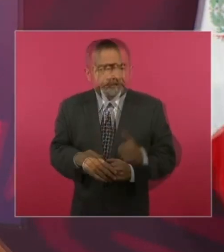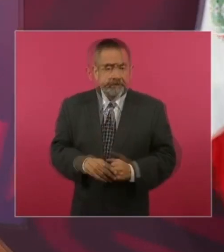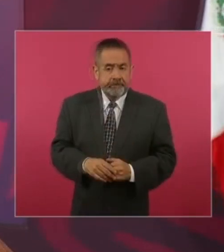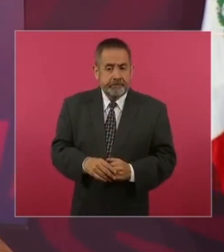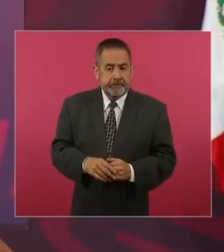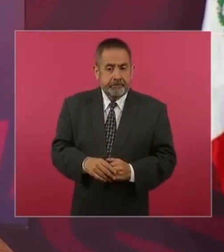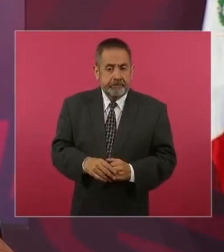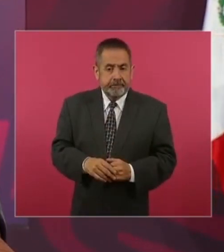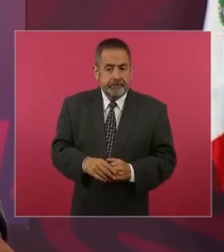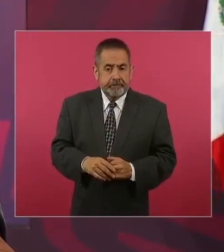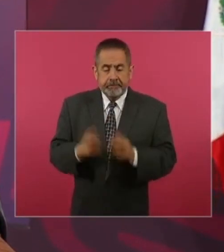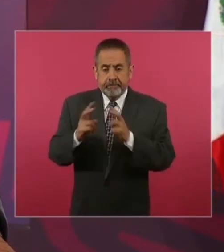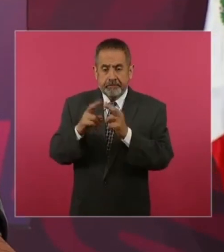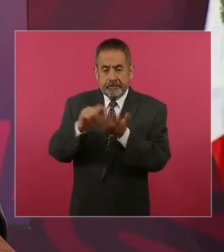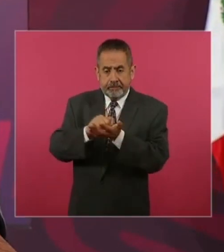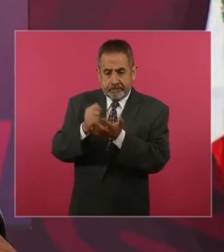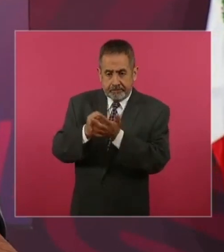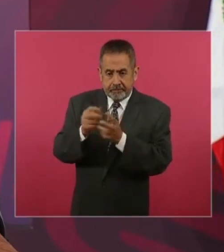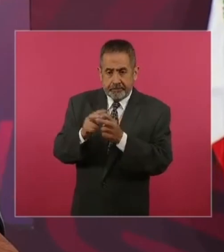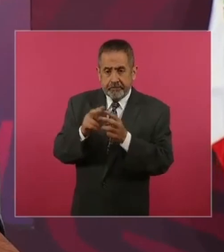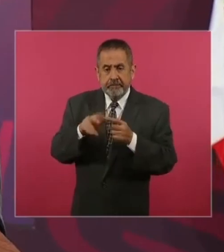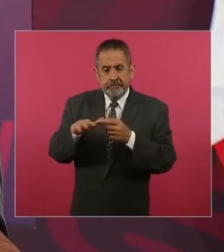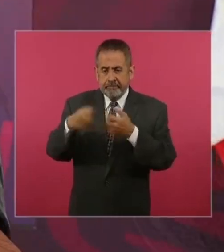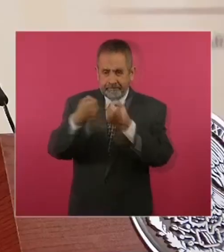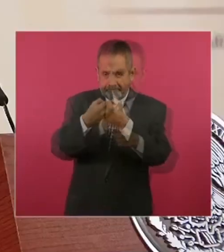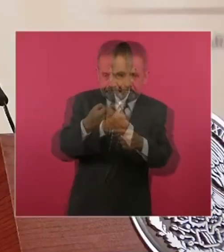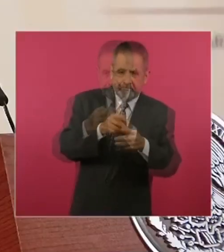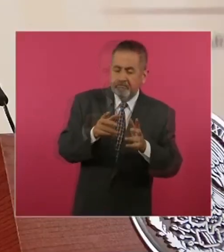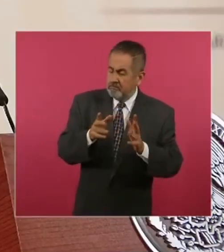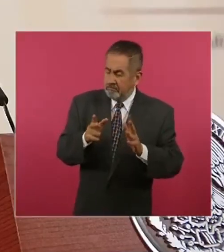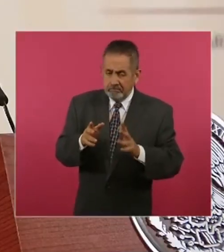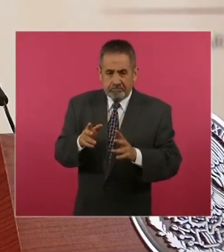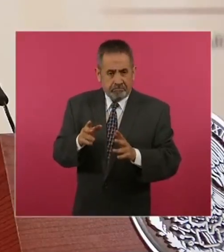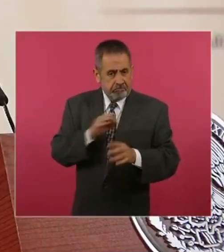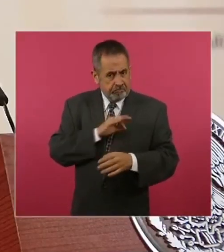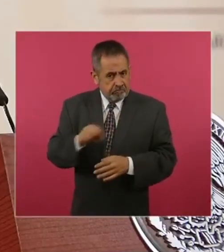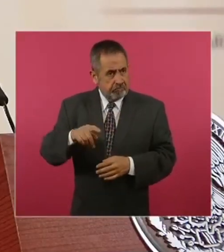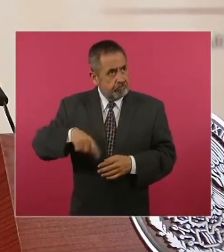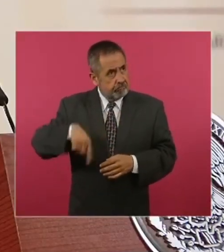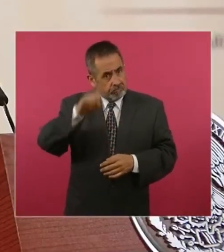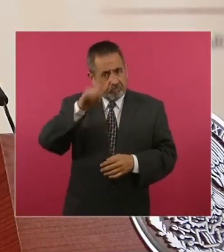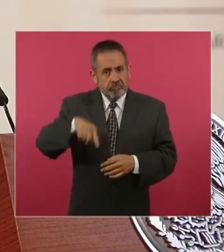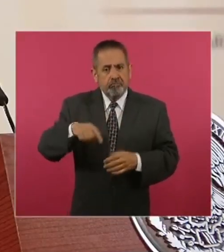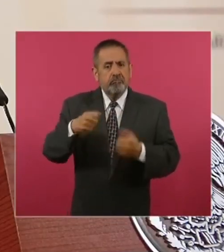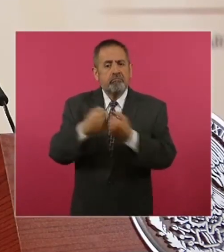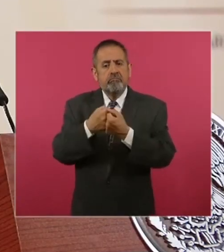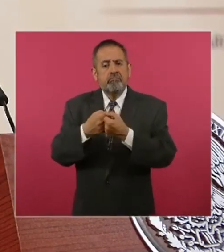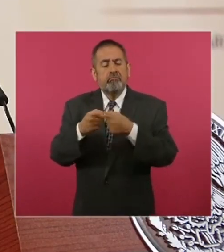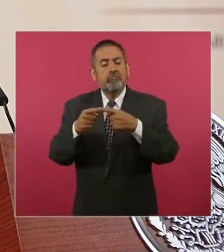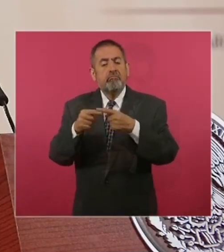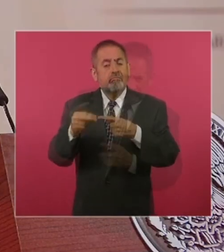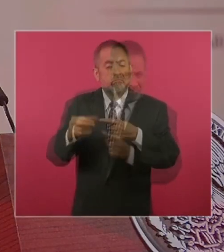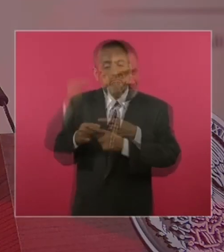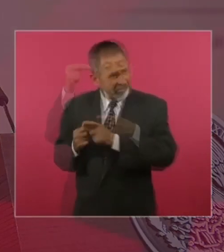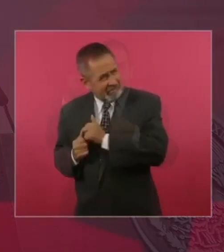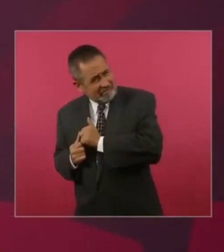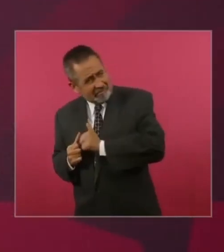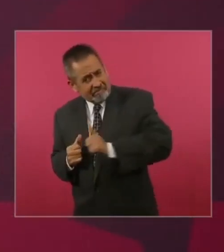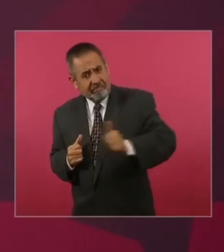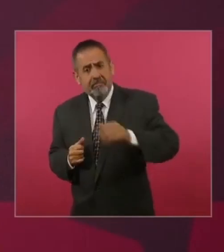a Tamaulipas a los límites con la frontera norte